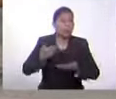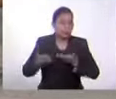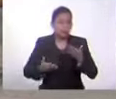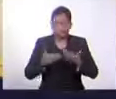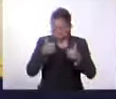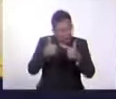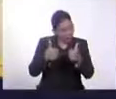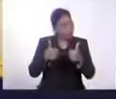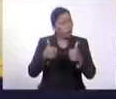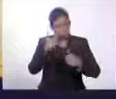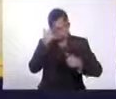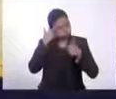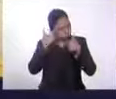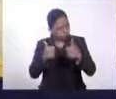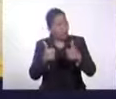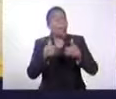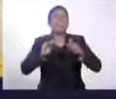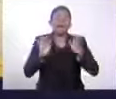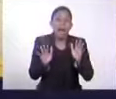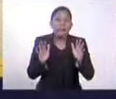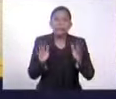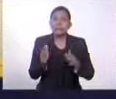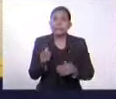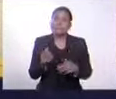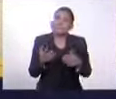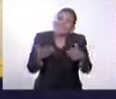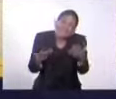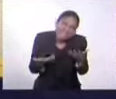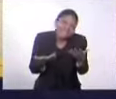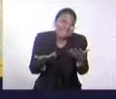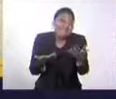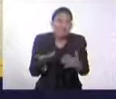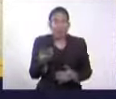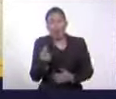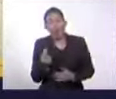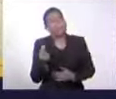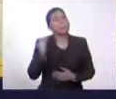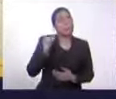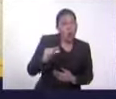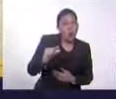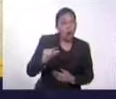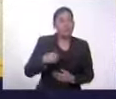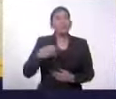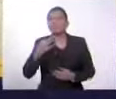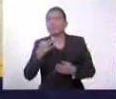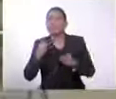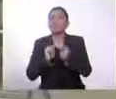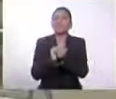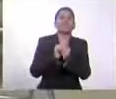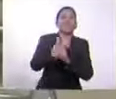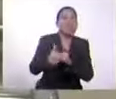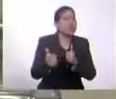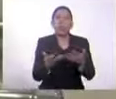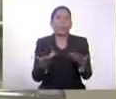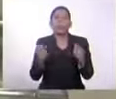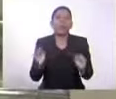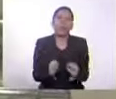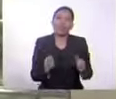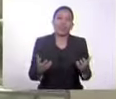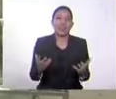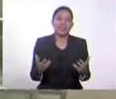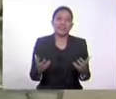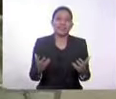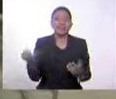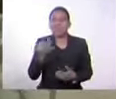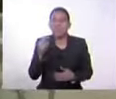digno, ¿verdad? Muy digno, pero que por su bajo grado ella no puede buscar otro empleo que le genere